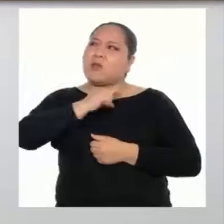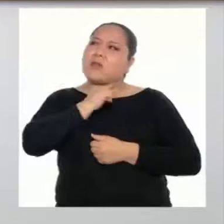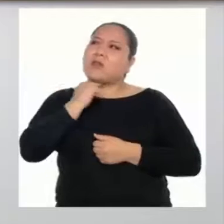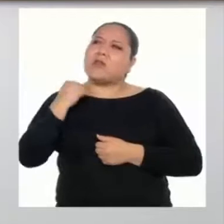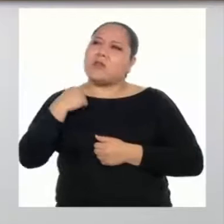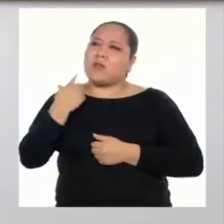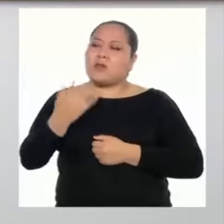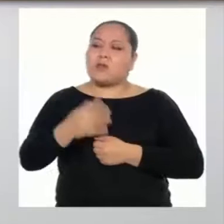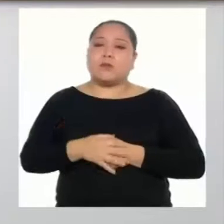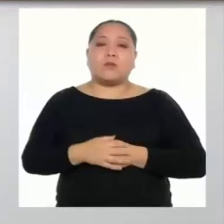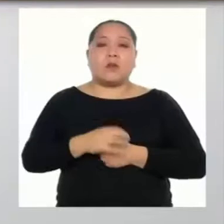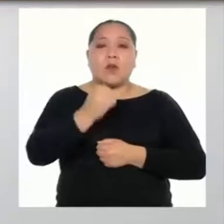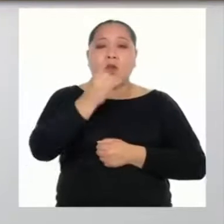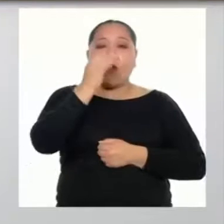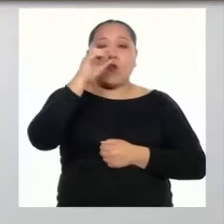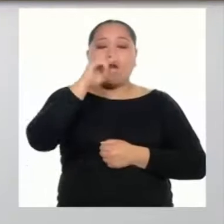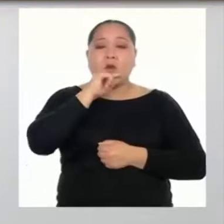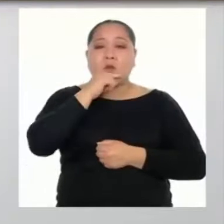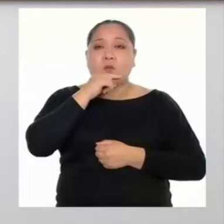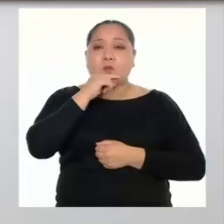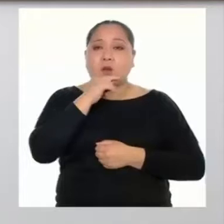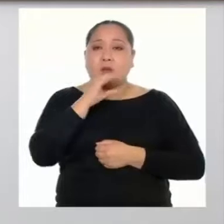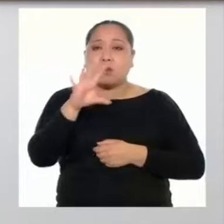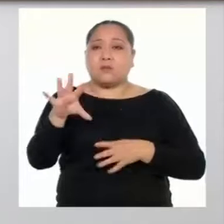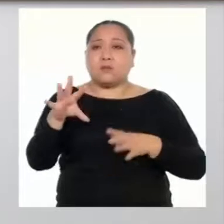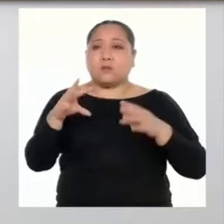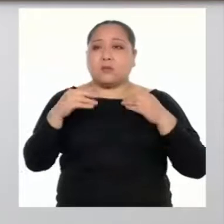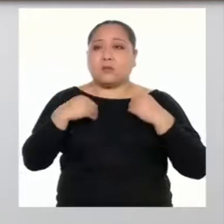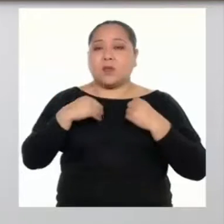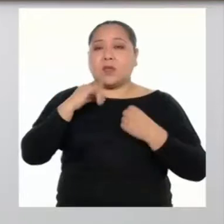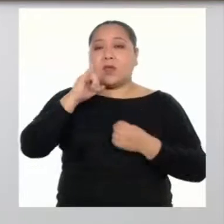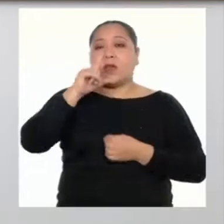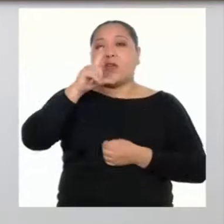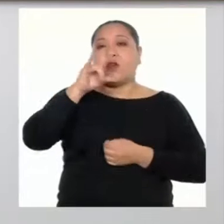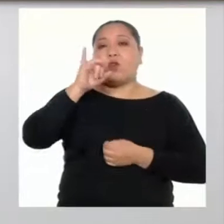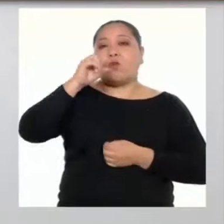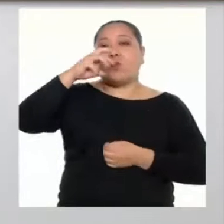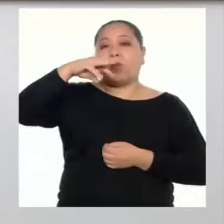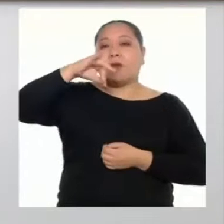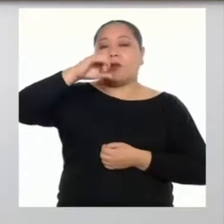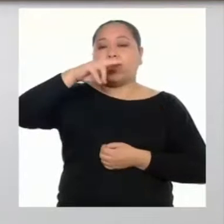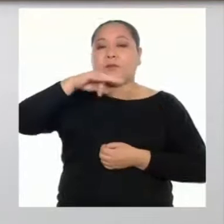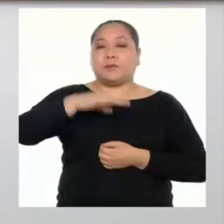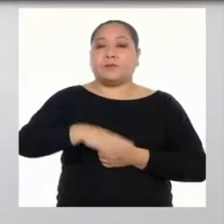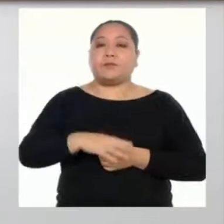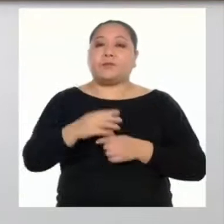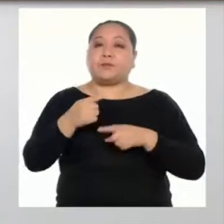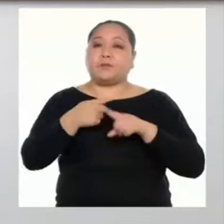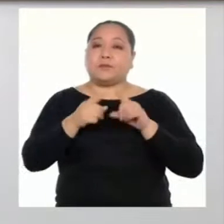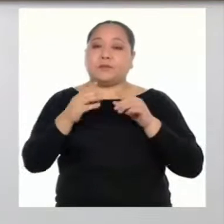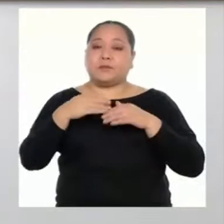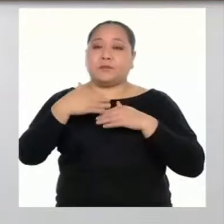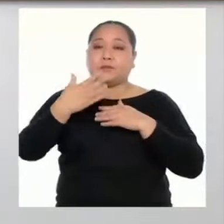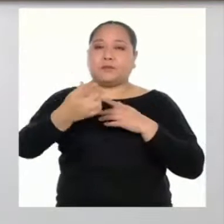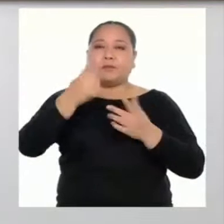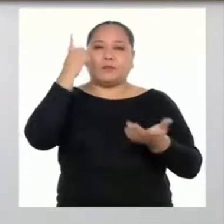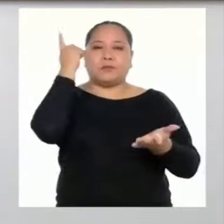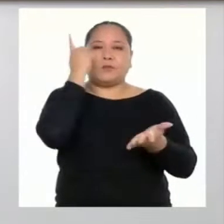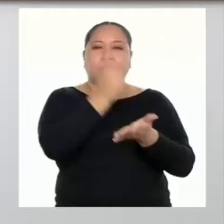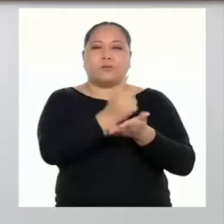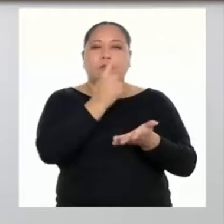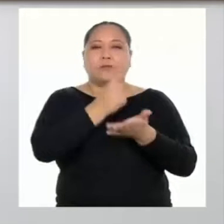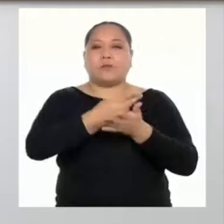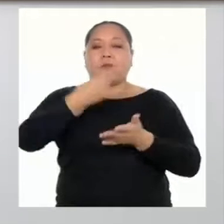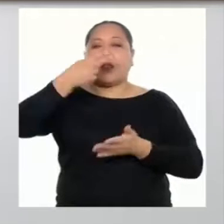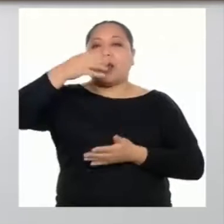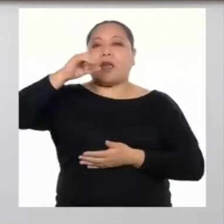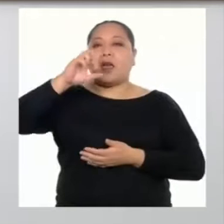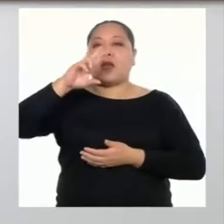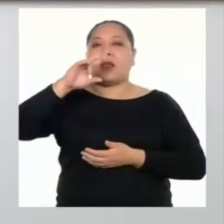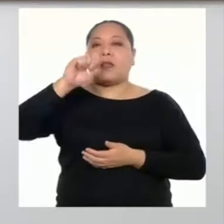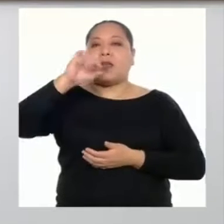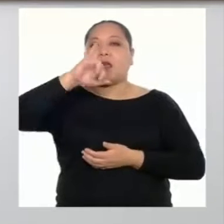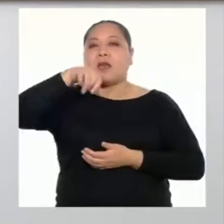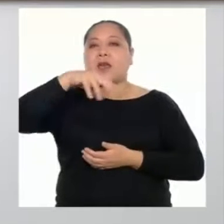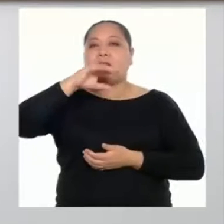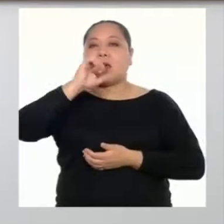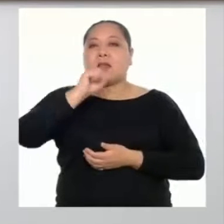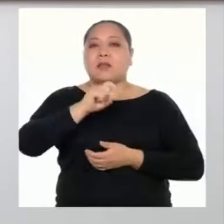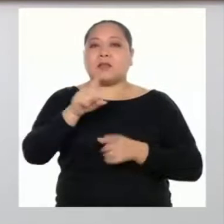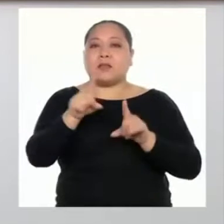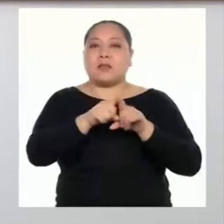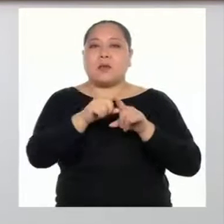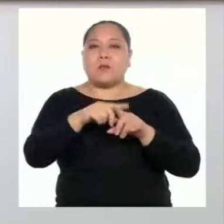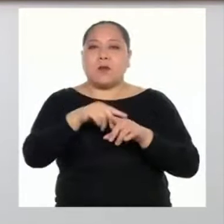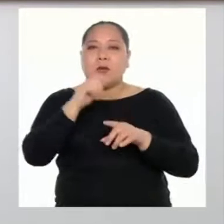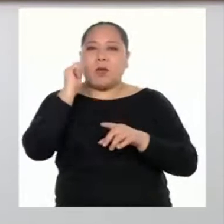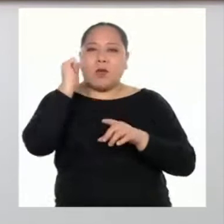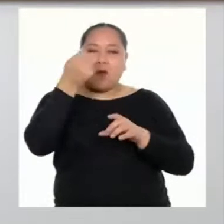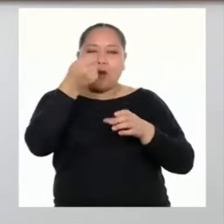eclesiásticas? Hubo mujeres consideradas iluminadas, pero luego fueron acusadas de herejes, además